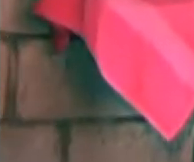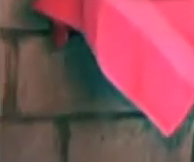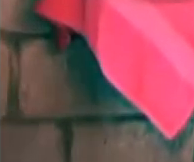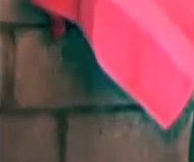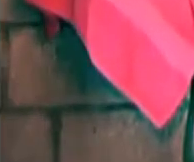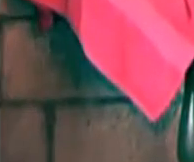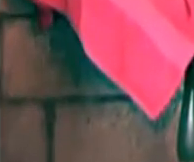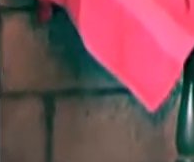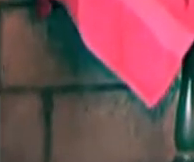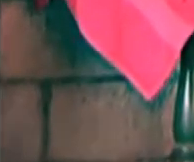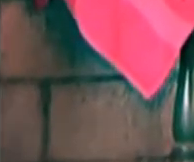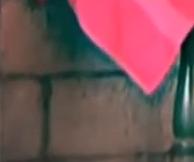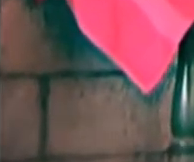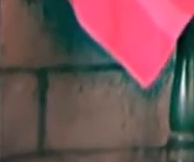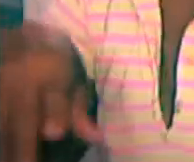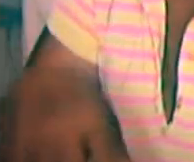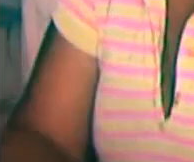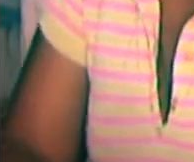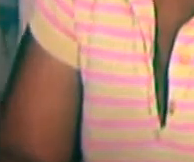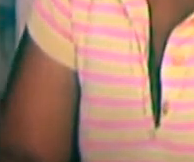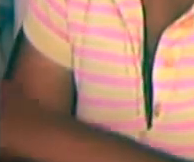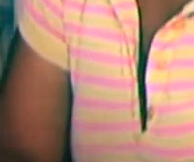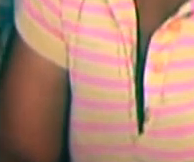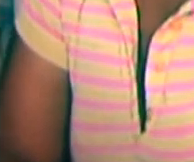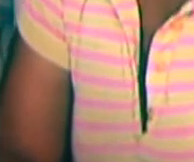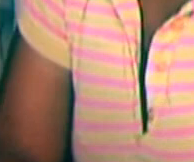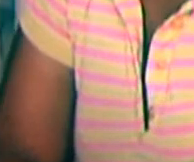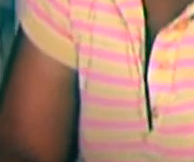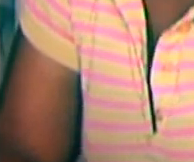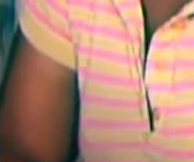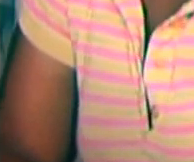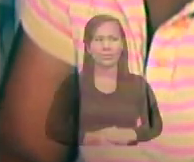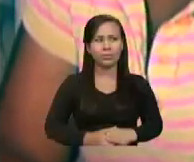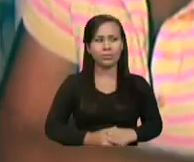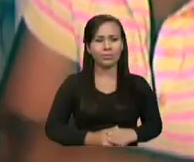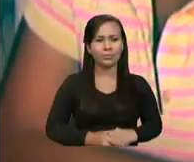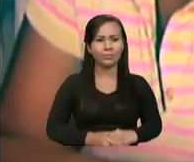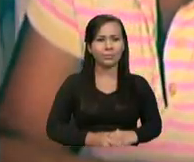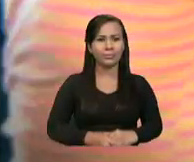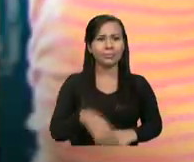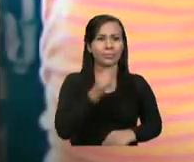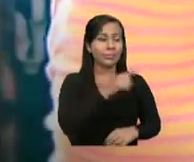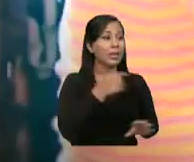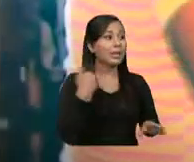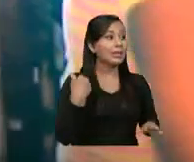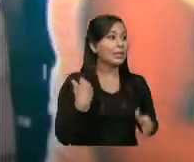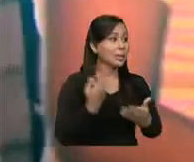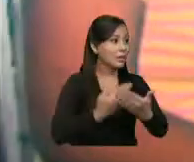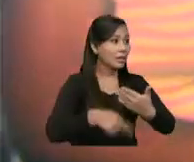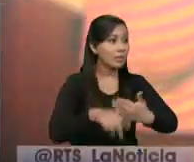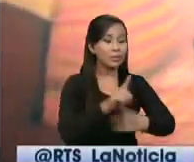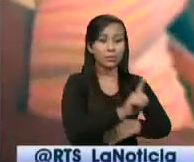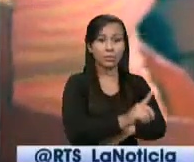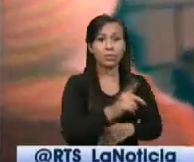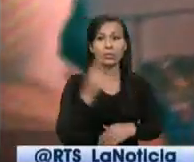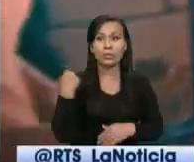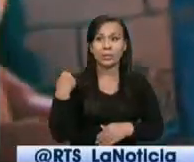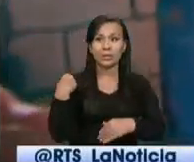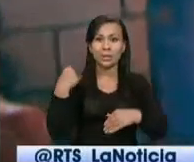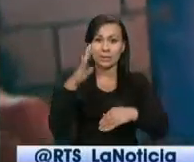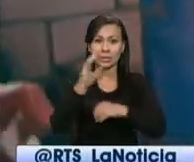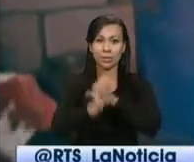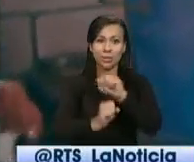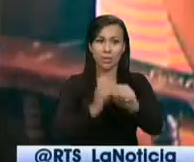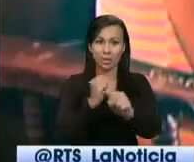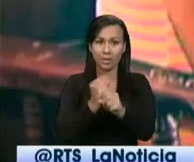Mujer de acero, así es Yasmín. Ella es madre de 2 niños, Abraham de 5 años, quien padece de parálisis cerebral y